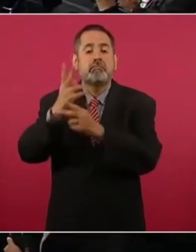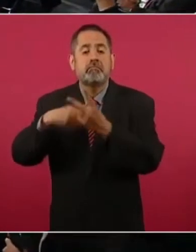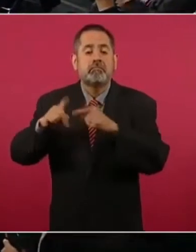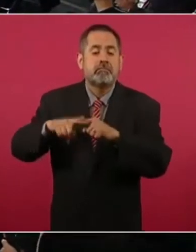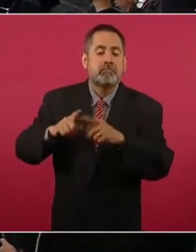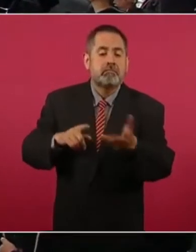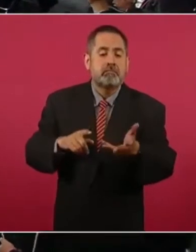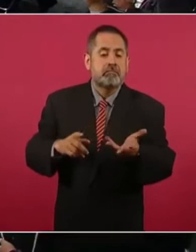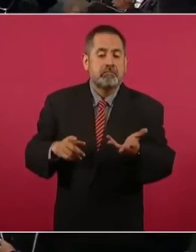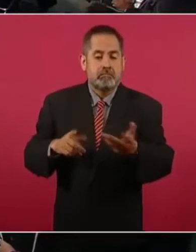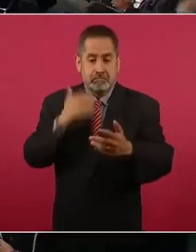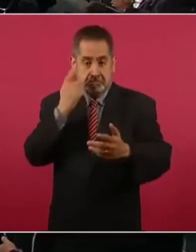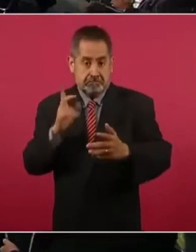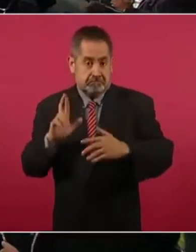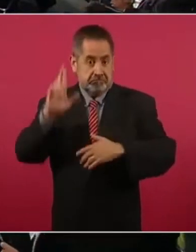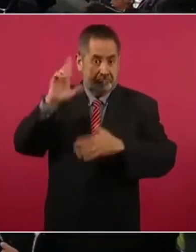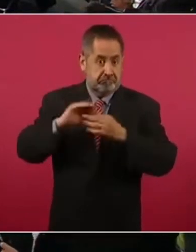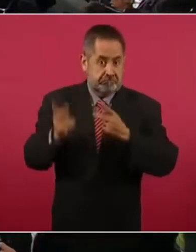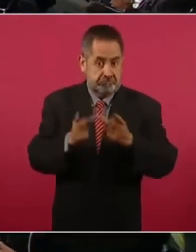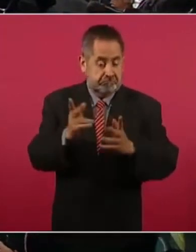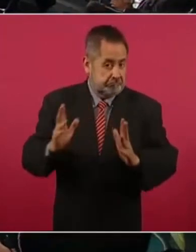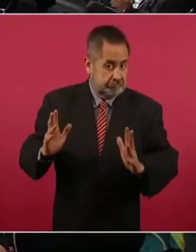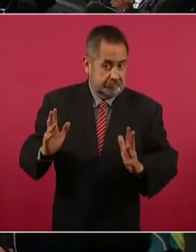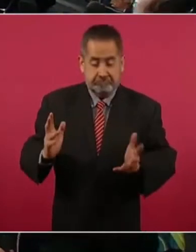que quiera hablar.